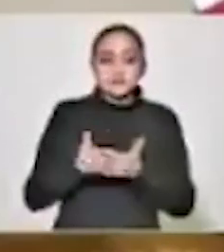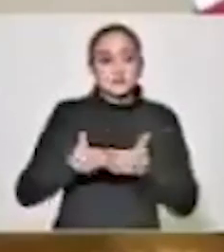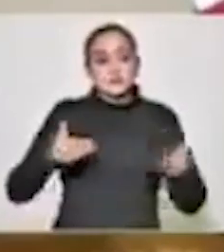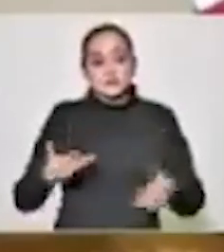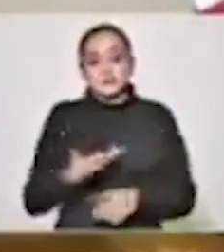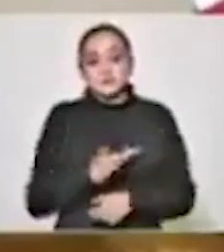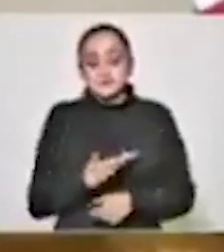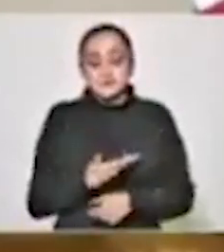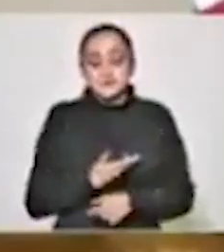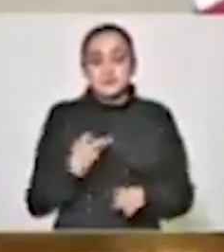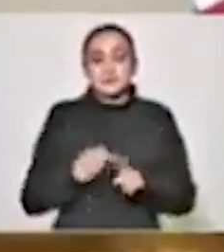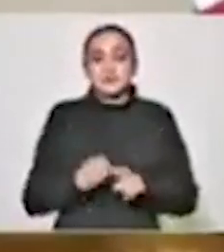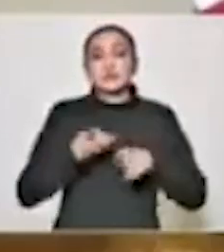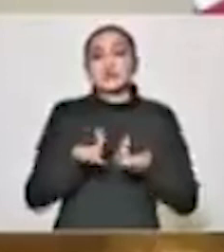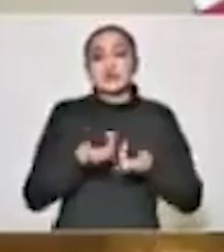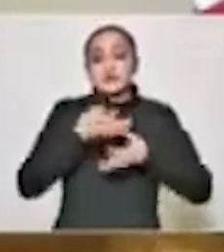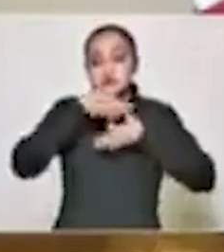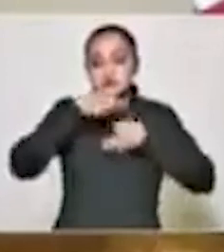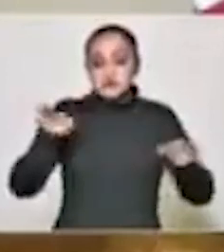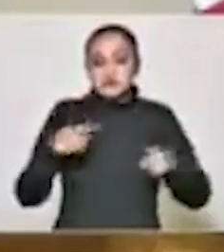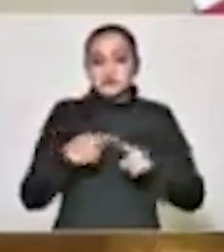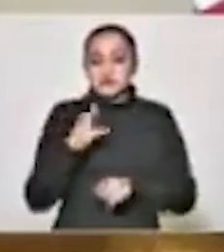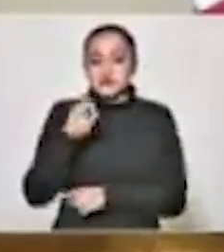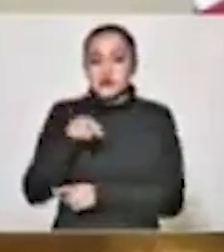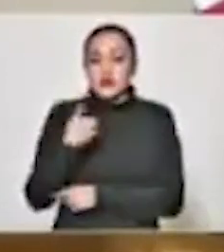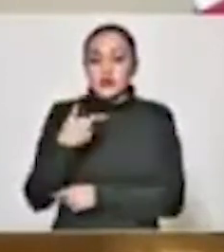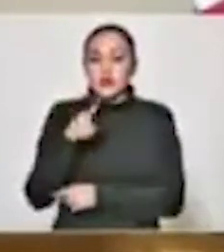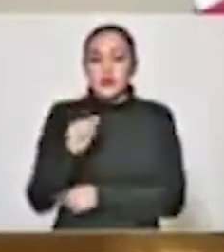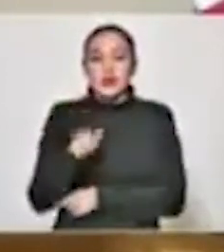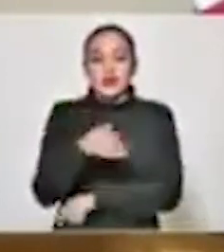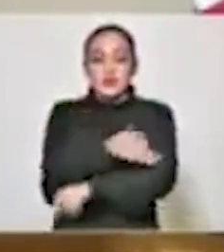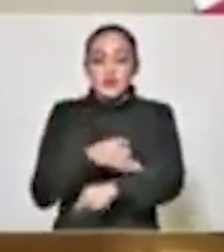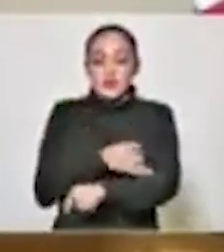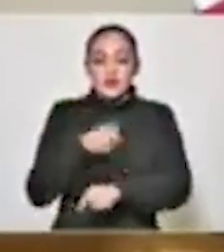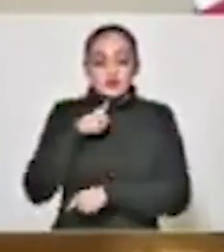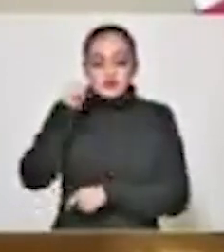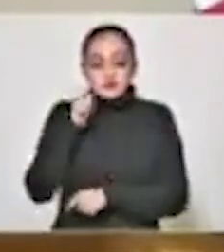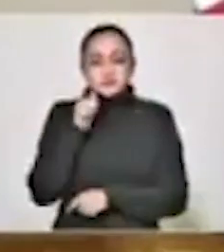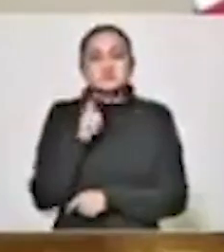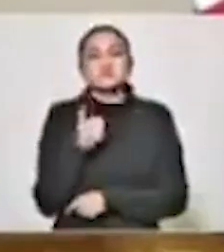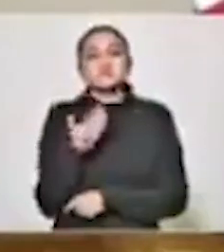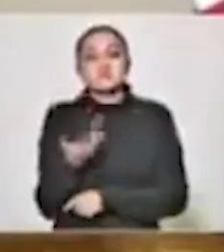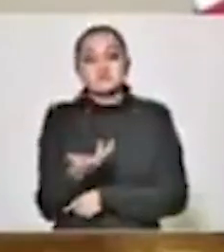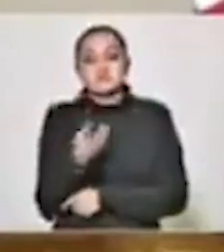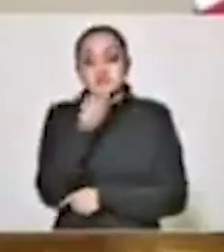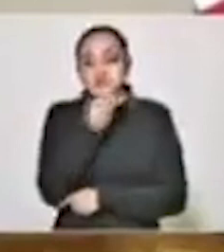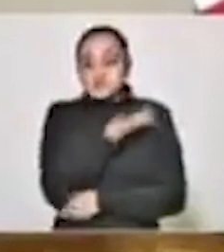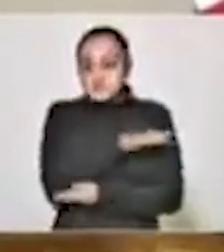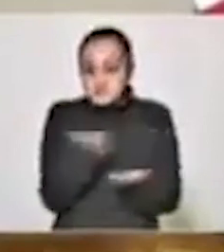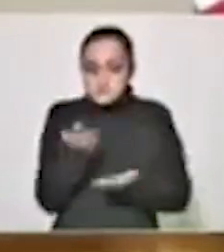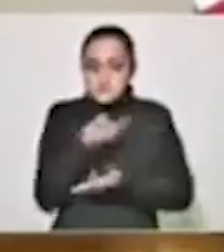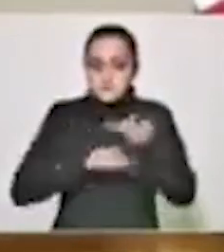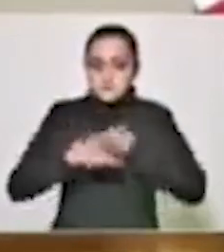tomado por el comunicado de ayer de la CONAGUA en la tarde-noche, en el sentido de advertir, de